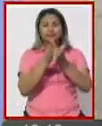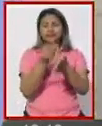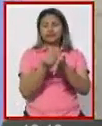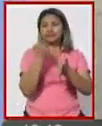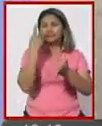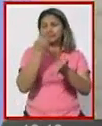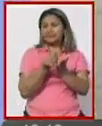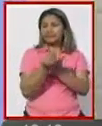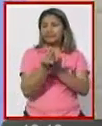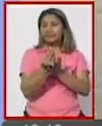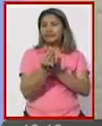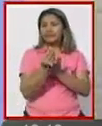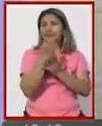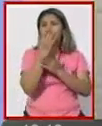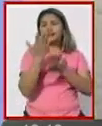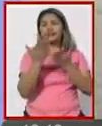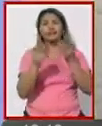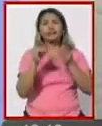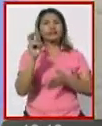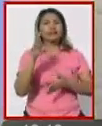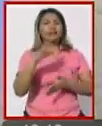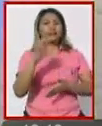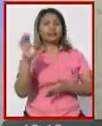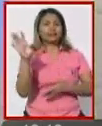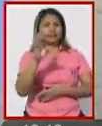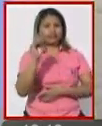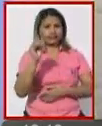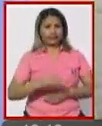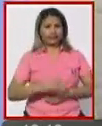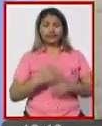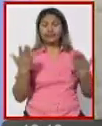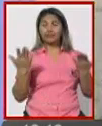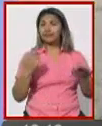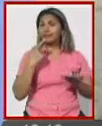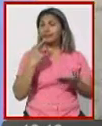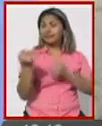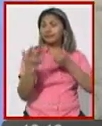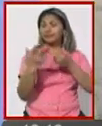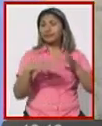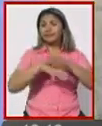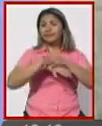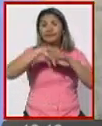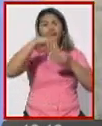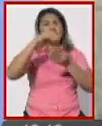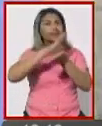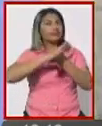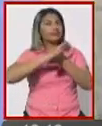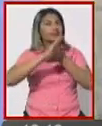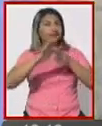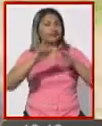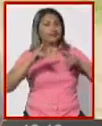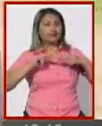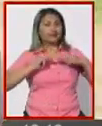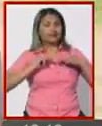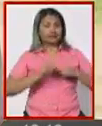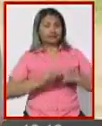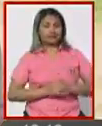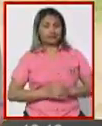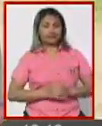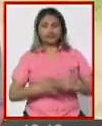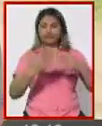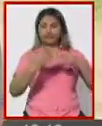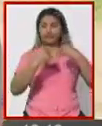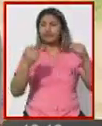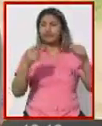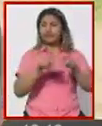para poder comprar un aspirador valuado en 2.500 bolivianos, donde le servirá para sustraerle flemas a causa de una neumonía. Y aparte